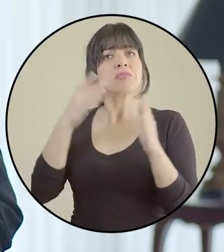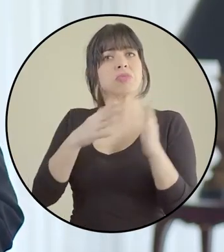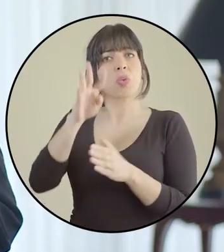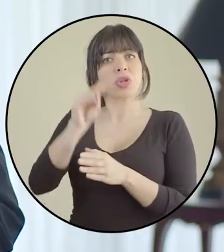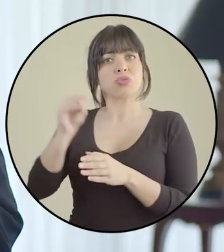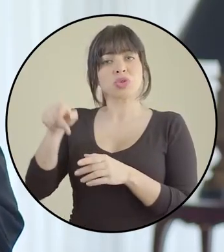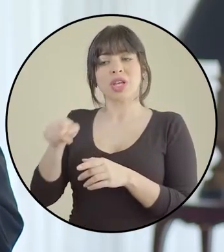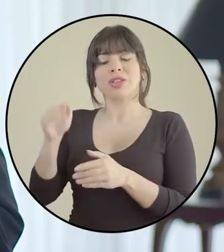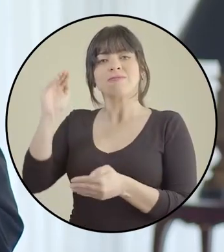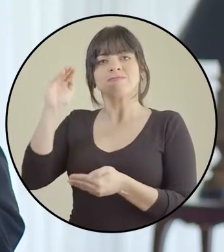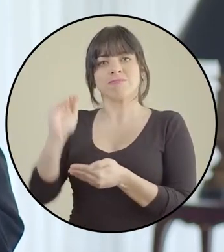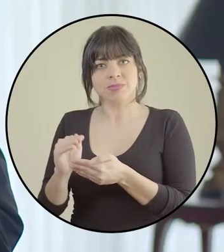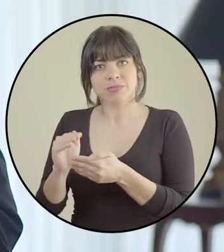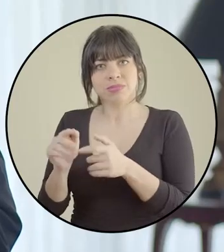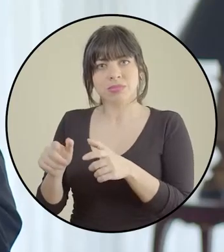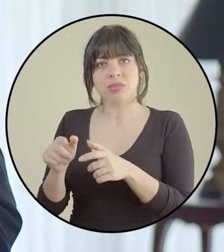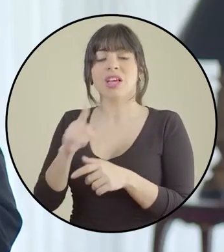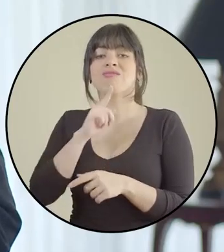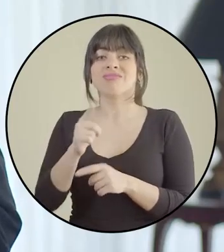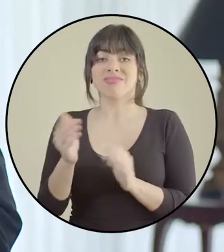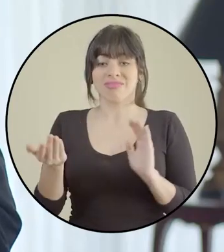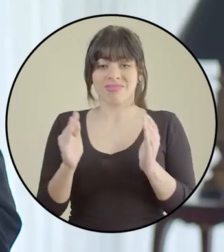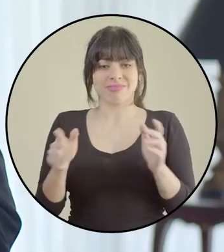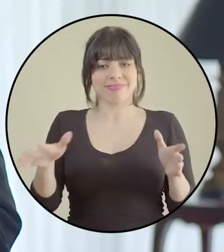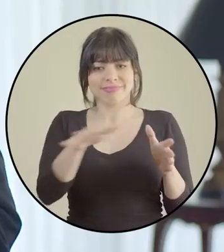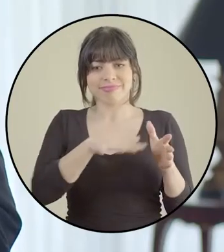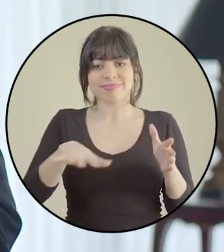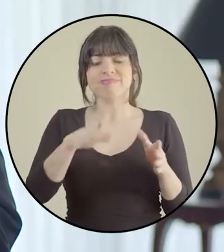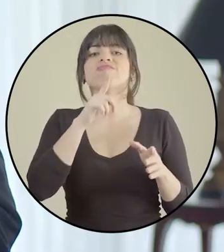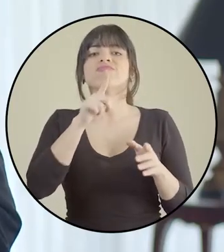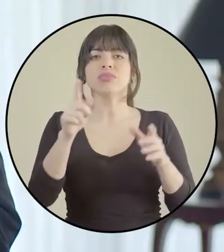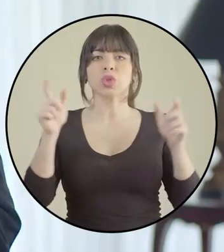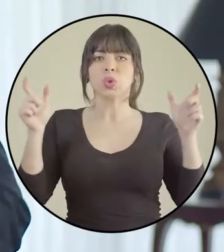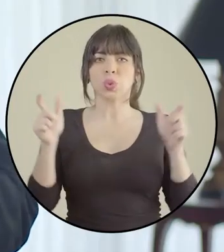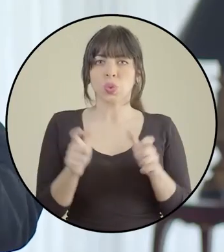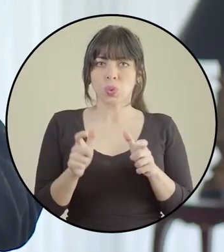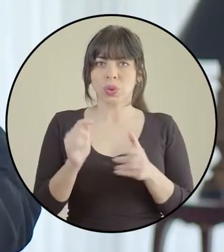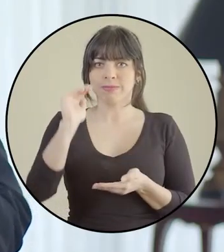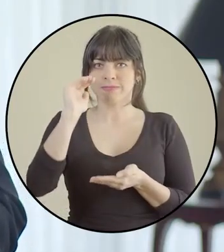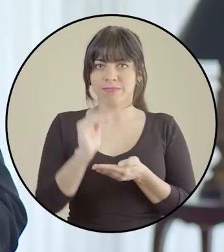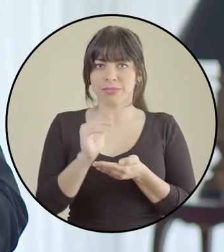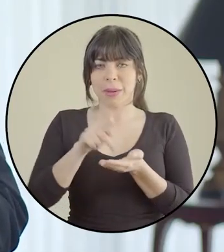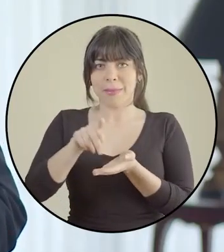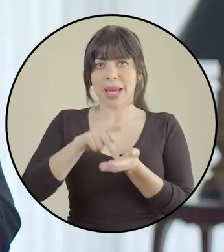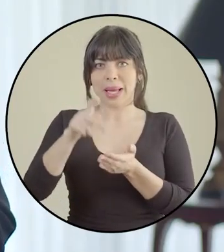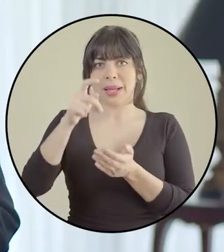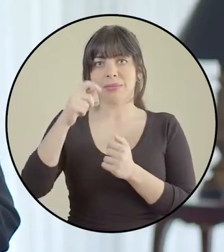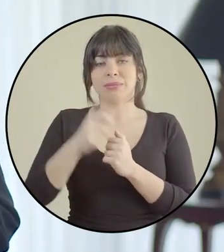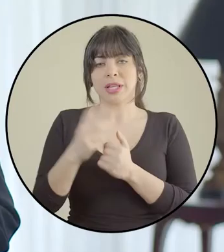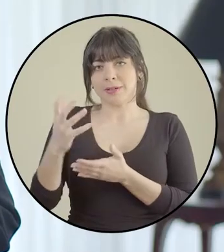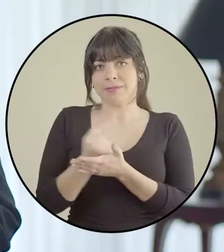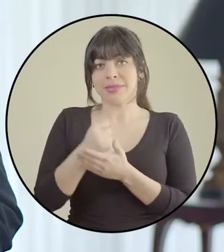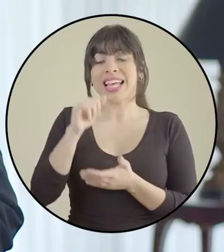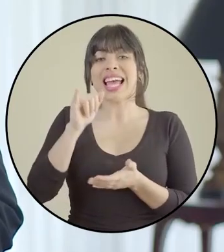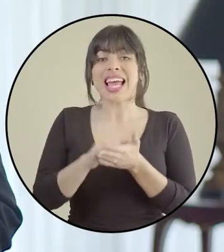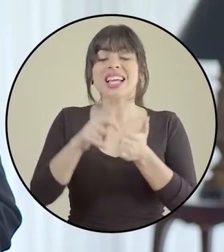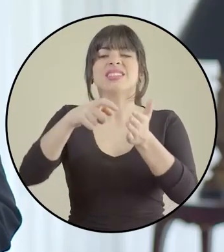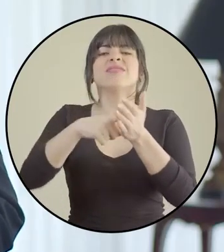la inflación proyectada, que es de un 4%, lo que en términos reales significa una disminución de esos presupuestos.